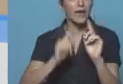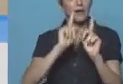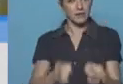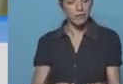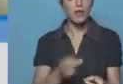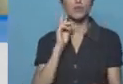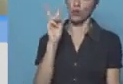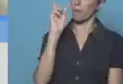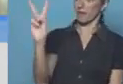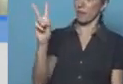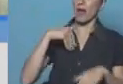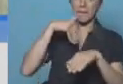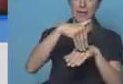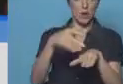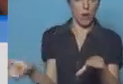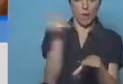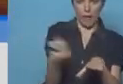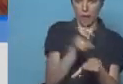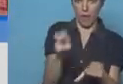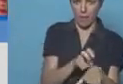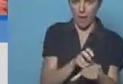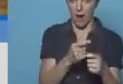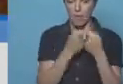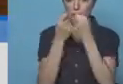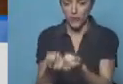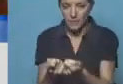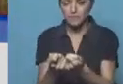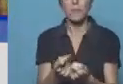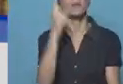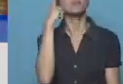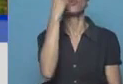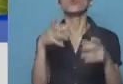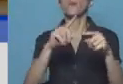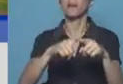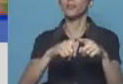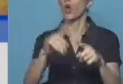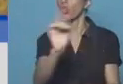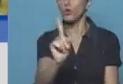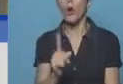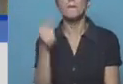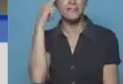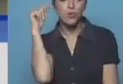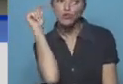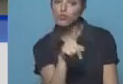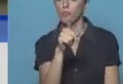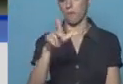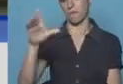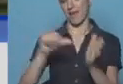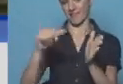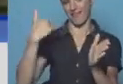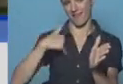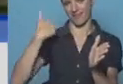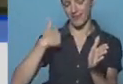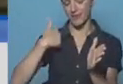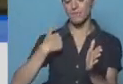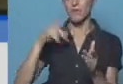a los micros, colgados, luchando más que por un partido político, por un modelo de país y por su país, por la Argentina. A mí me parece que este es